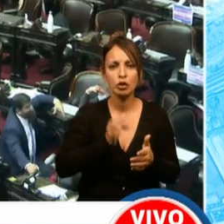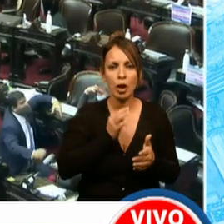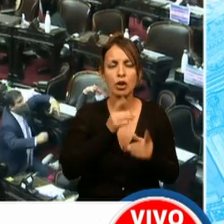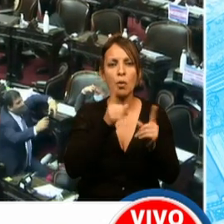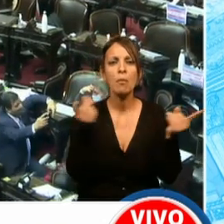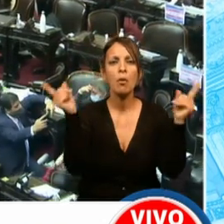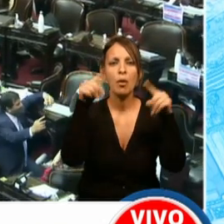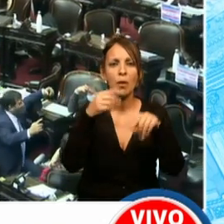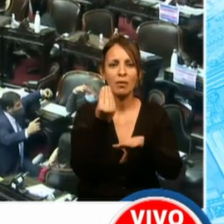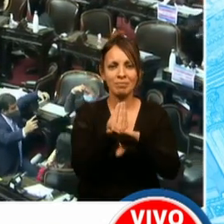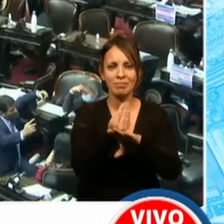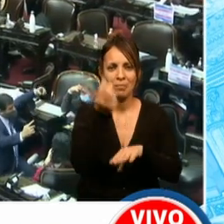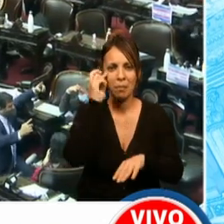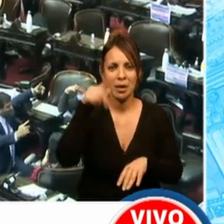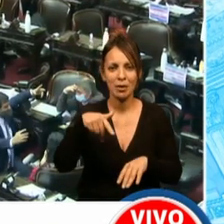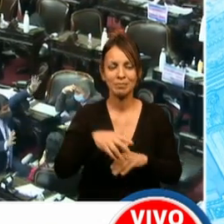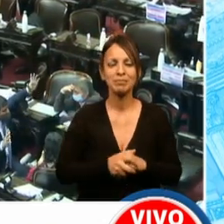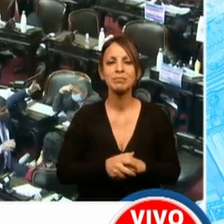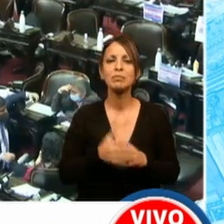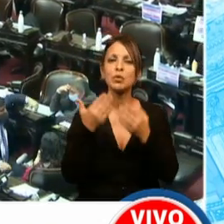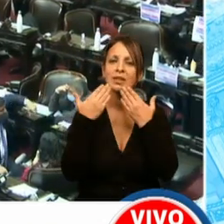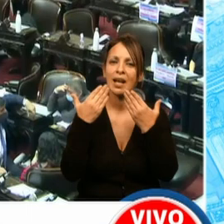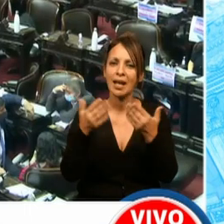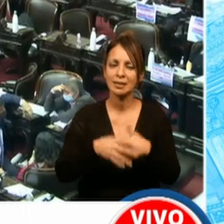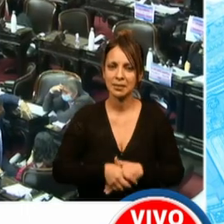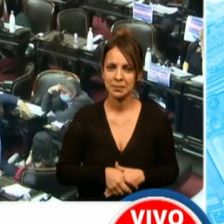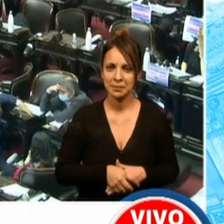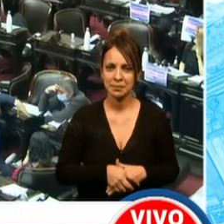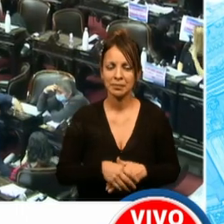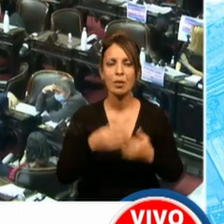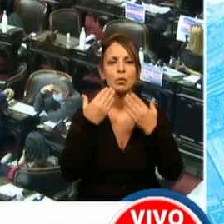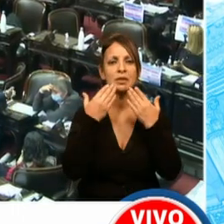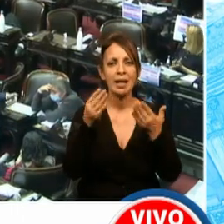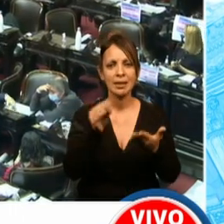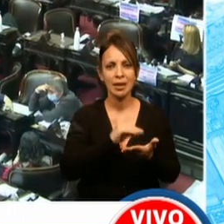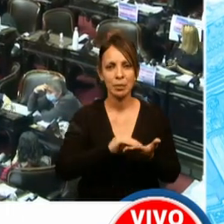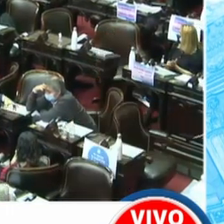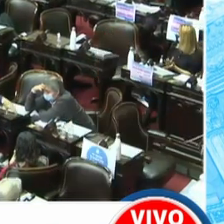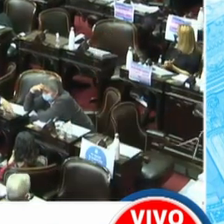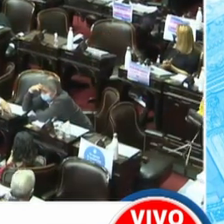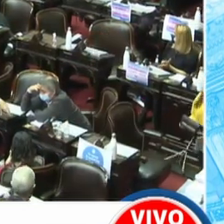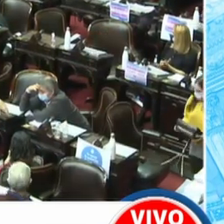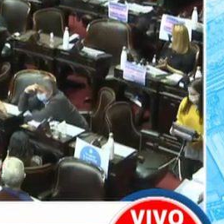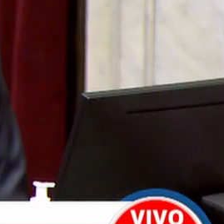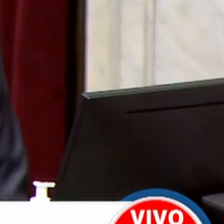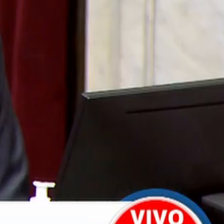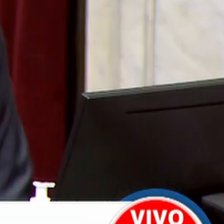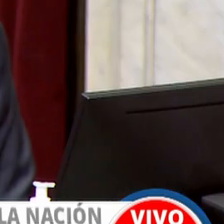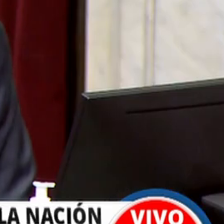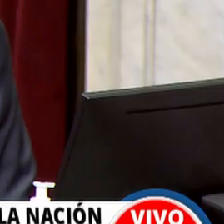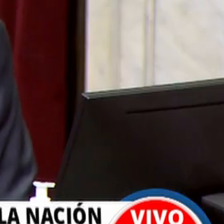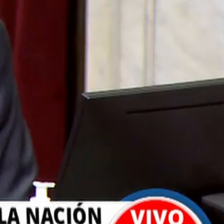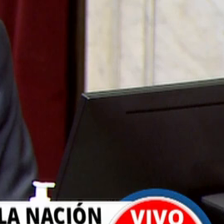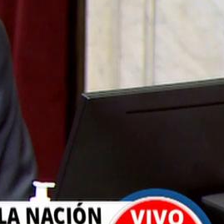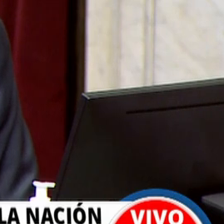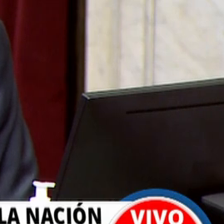general pero no la patria muchísimas gracias gracias diputados fernández en el uso de la palabra